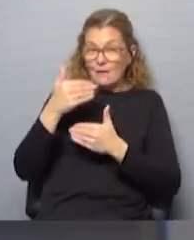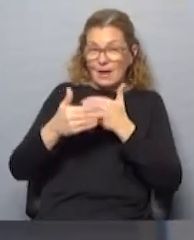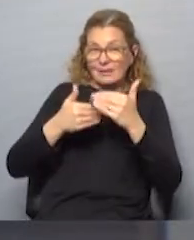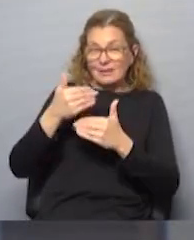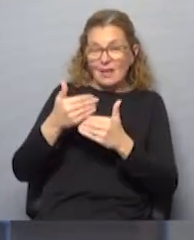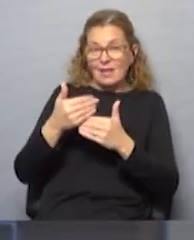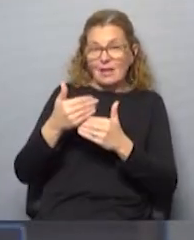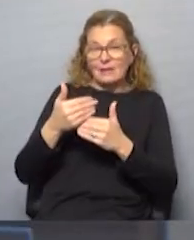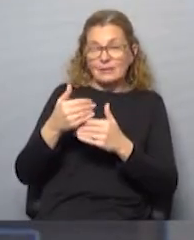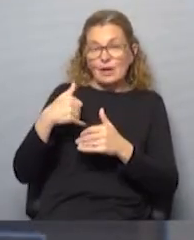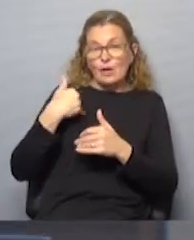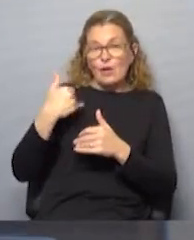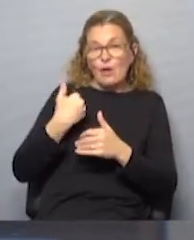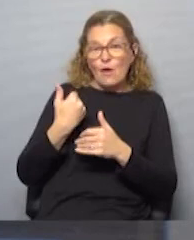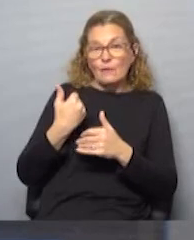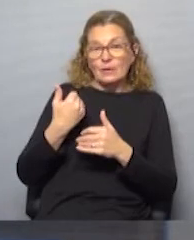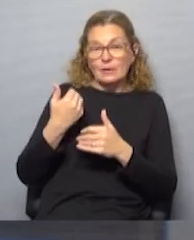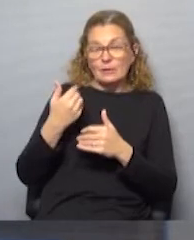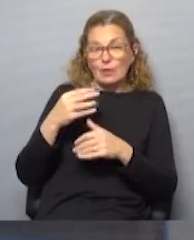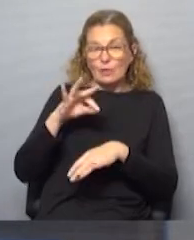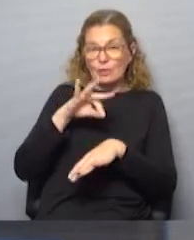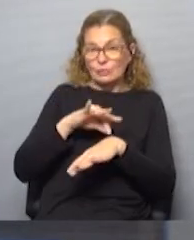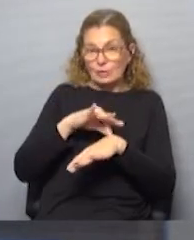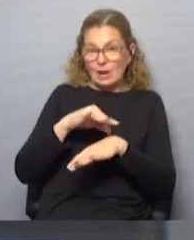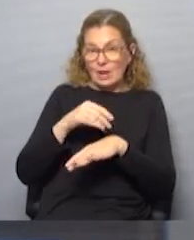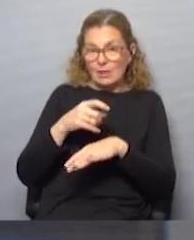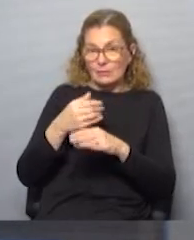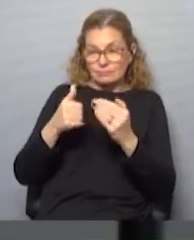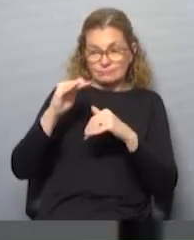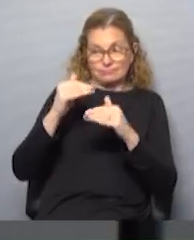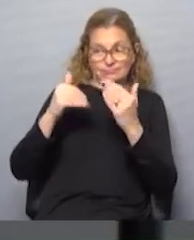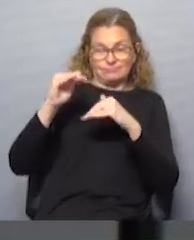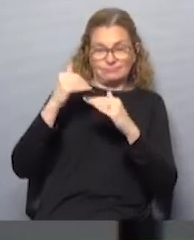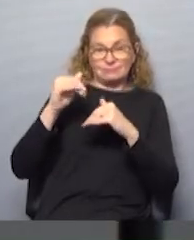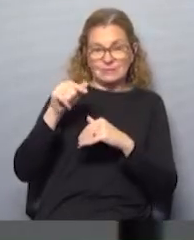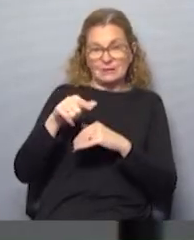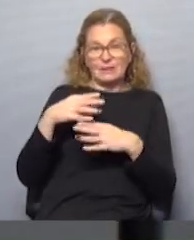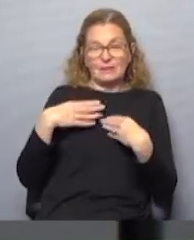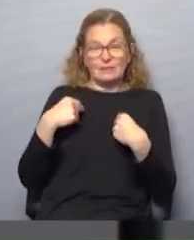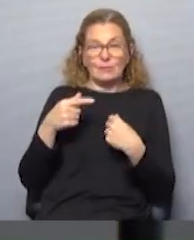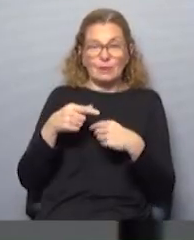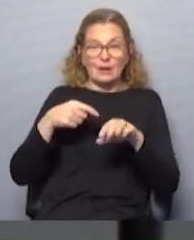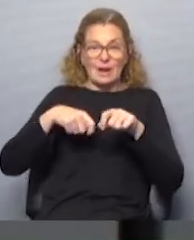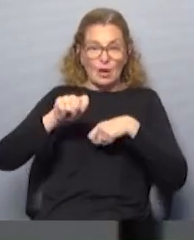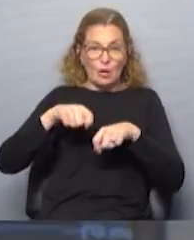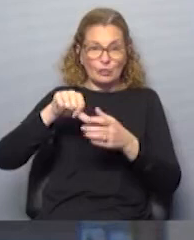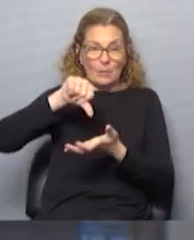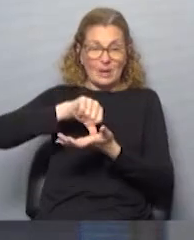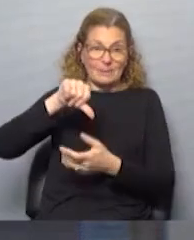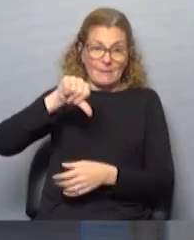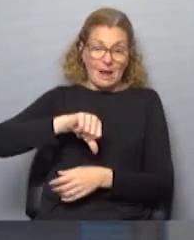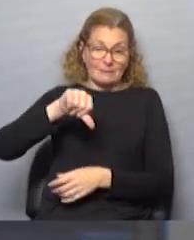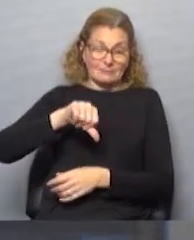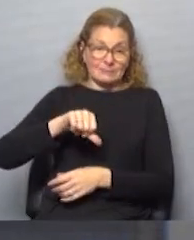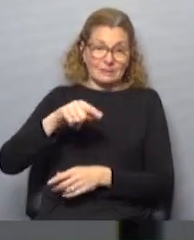etapas de jóvenes con posgrados con doctorados e incluso encima puentes y en ese sentido pienso que el negocio país es pésimo porque en realidad